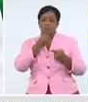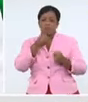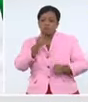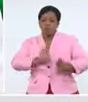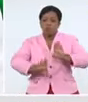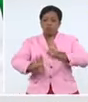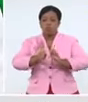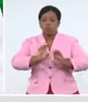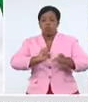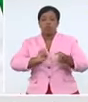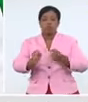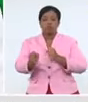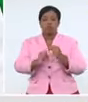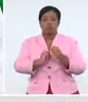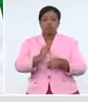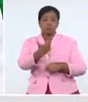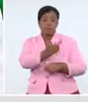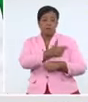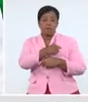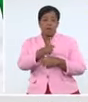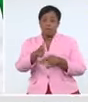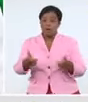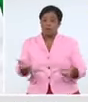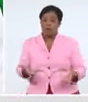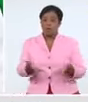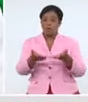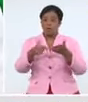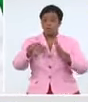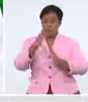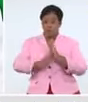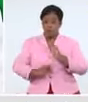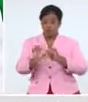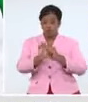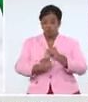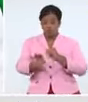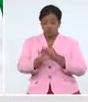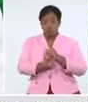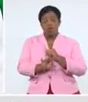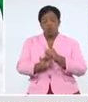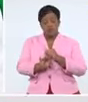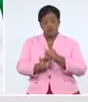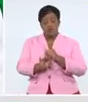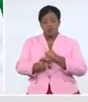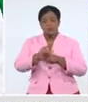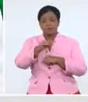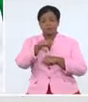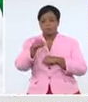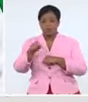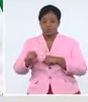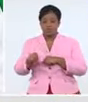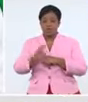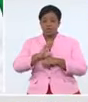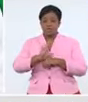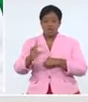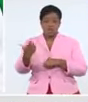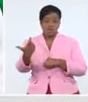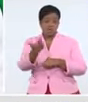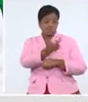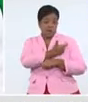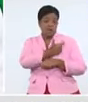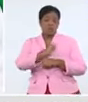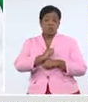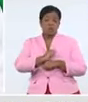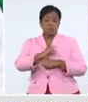de vacunación. En este mes también, el mes de octubre, pues lógicamente todas las personas que se le administró la primera dosis en el